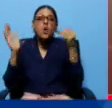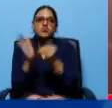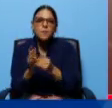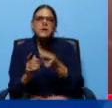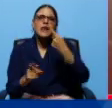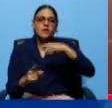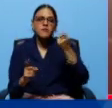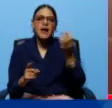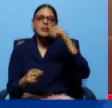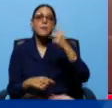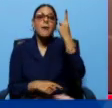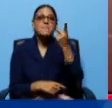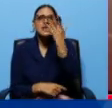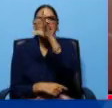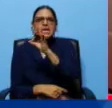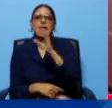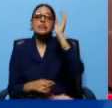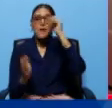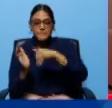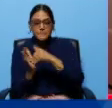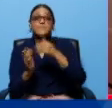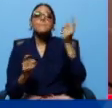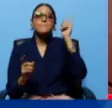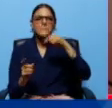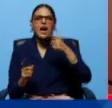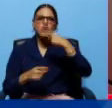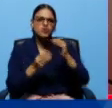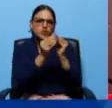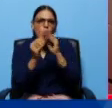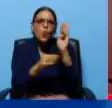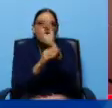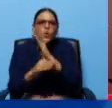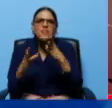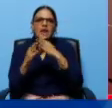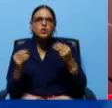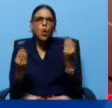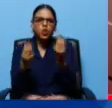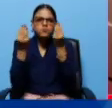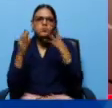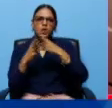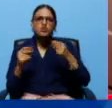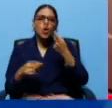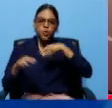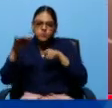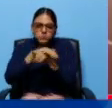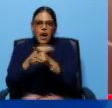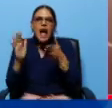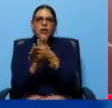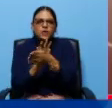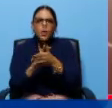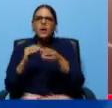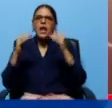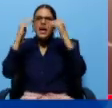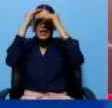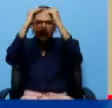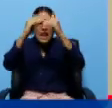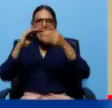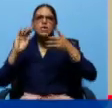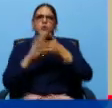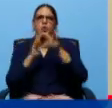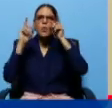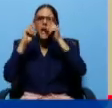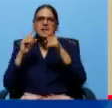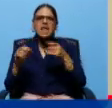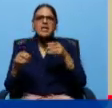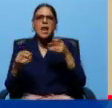reparando 1.500 más para garantizar las mejores condiciones de la infraestructura, de los recursos pedagógicos